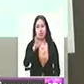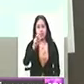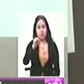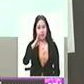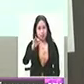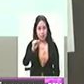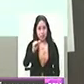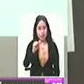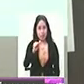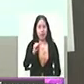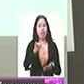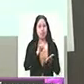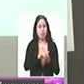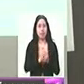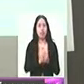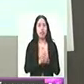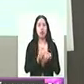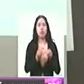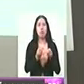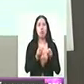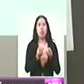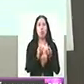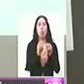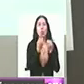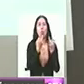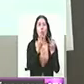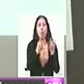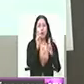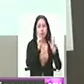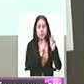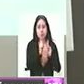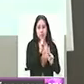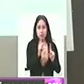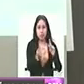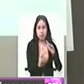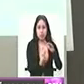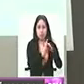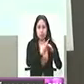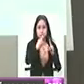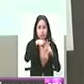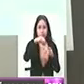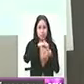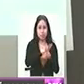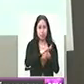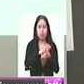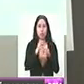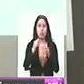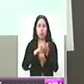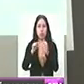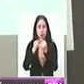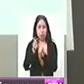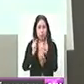de enfermos que se han dado, contagios que se han dado por habitantes.